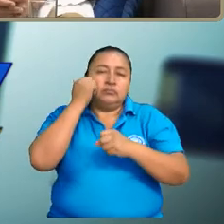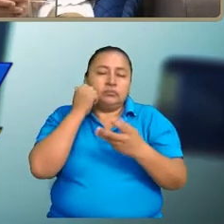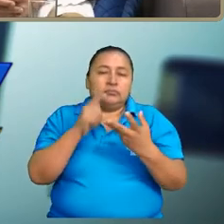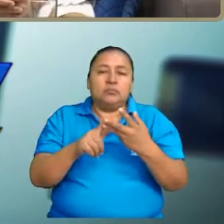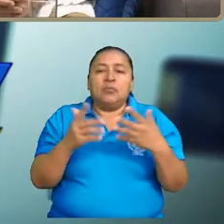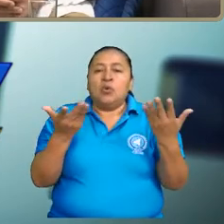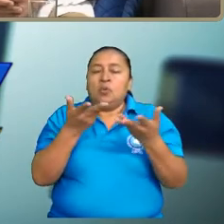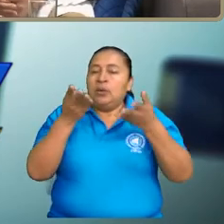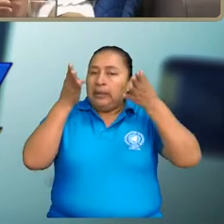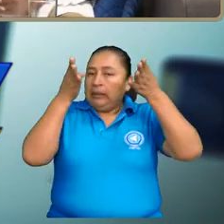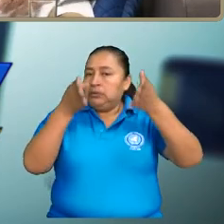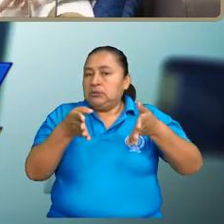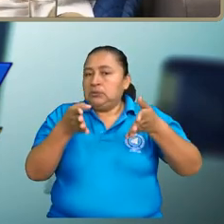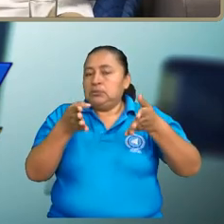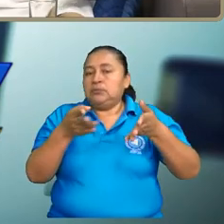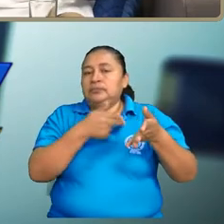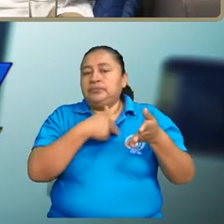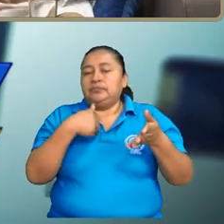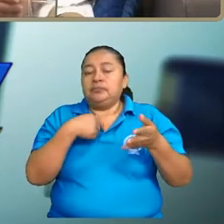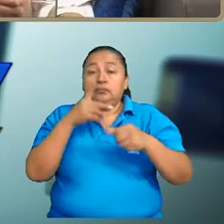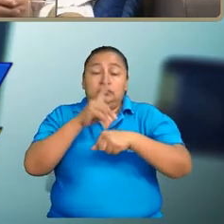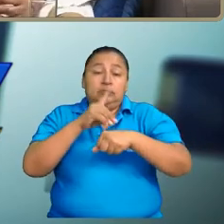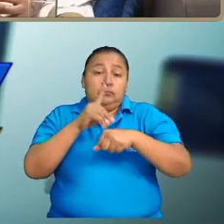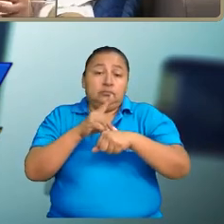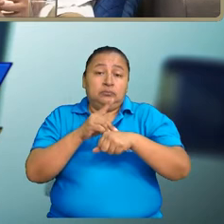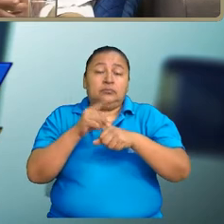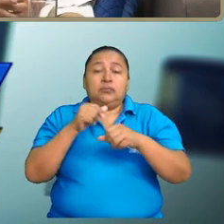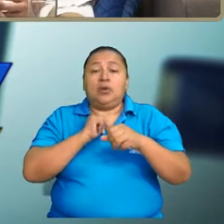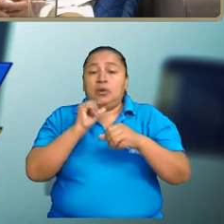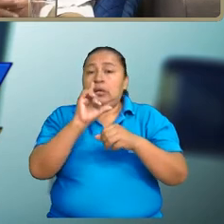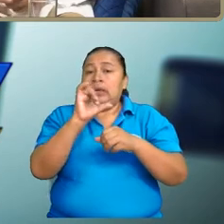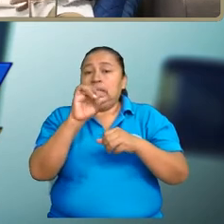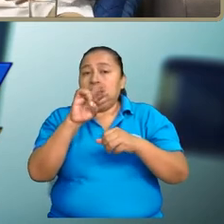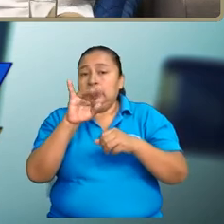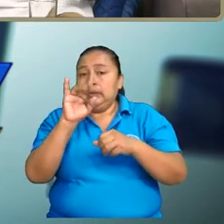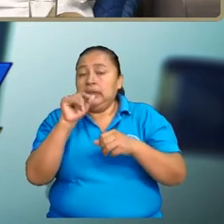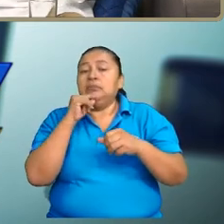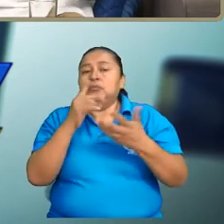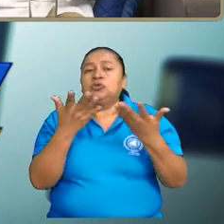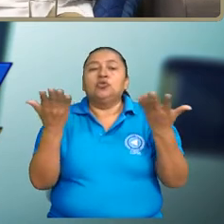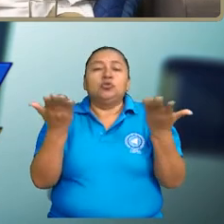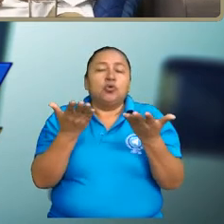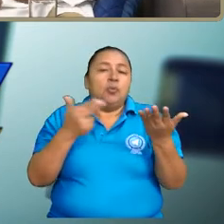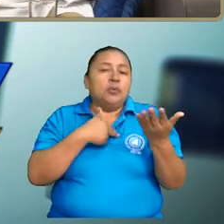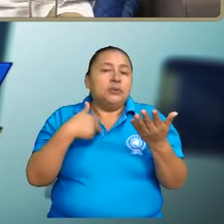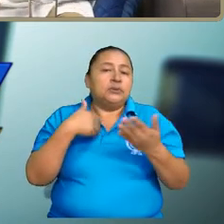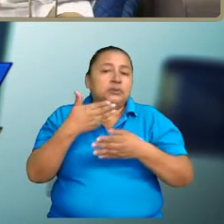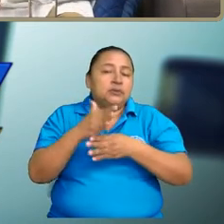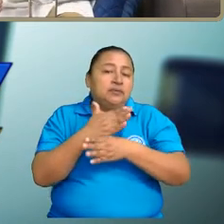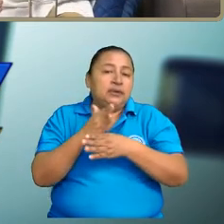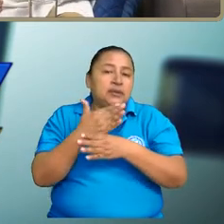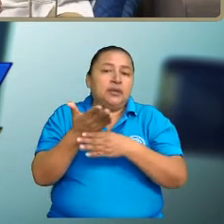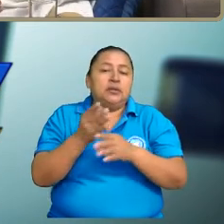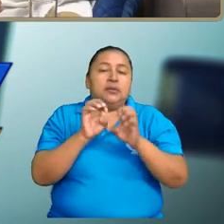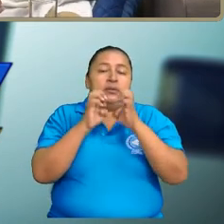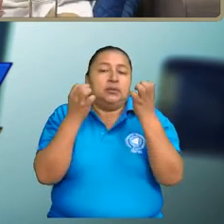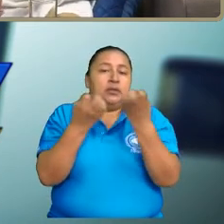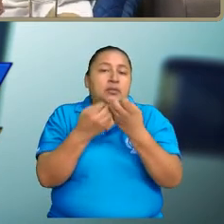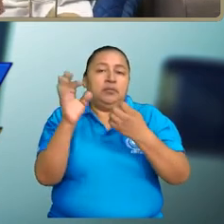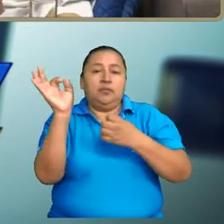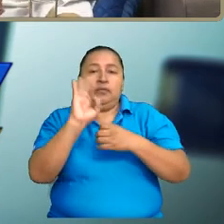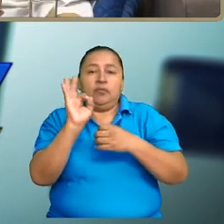abordaje de médica clínica y también, por lo tanto, estuvieron el equipo conformado